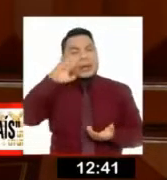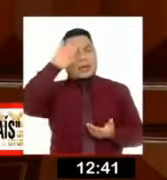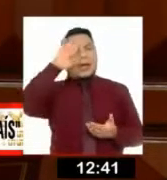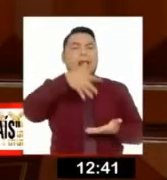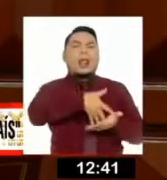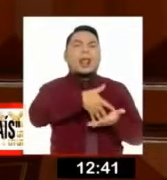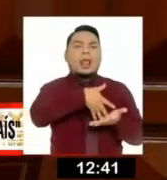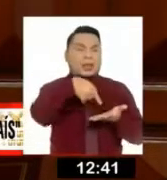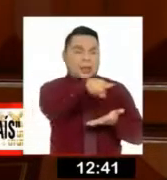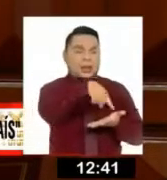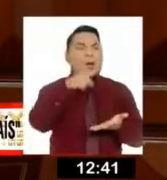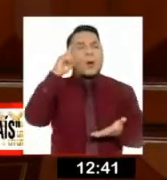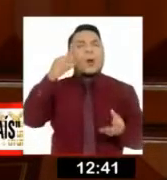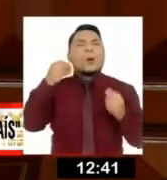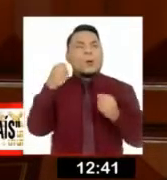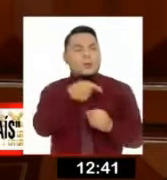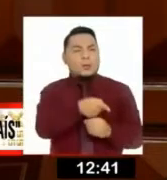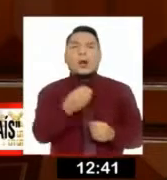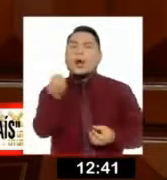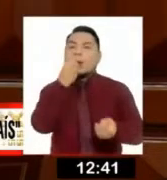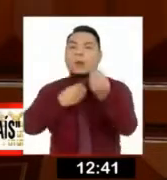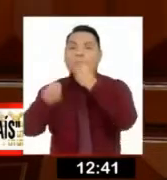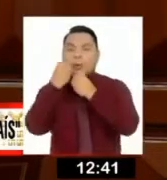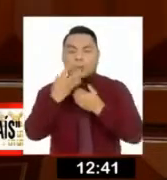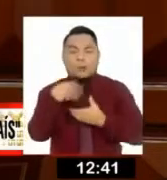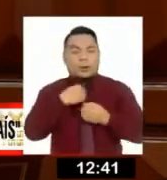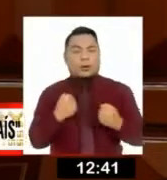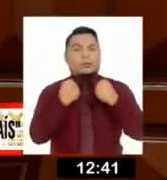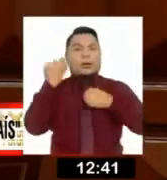que nuestros hijos coman proteínas de gran